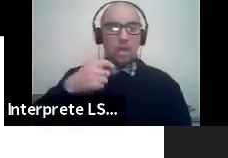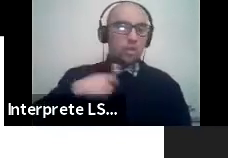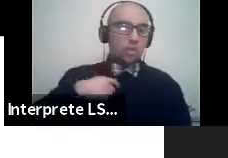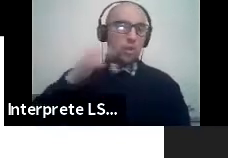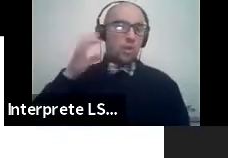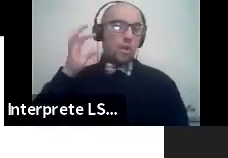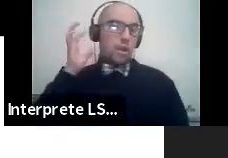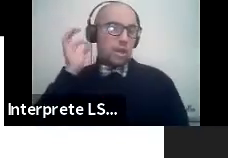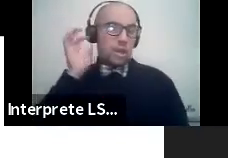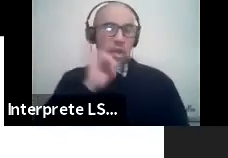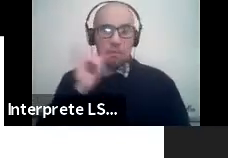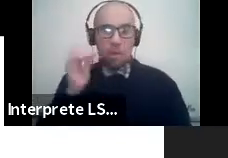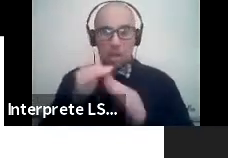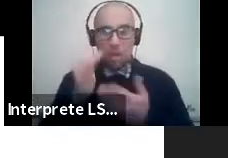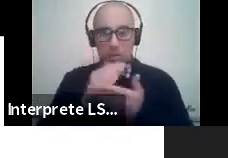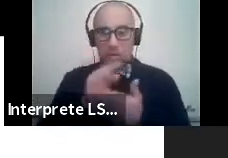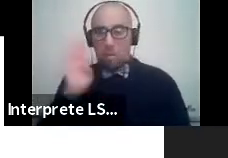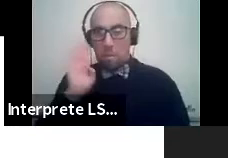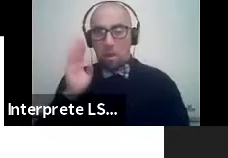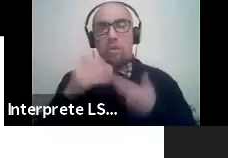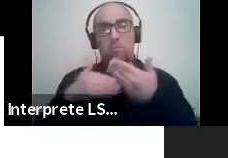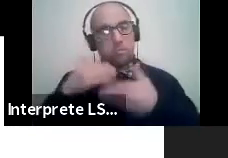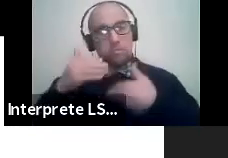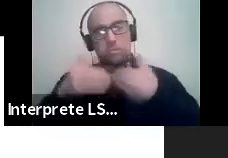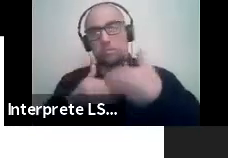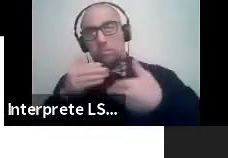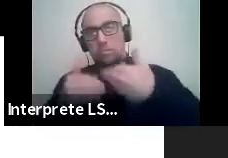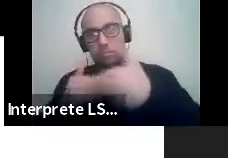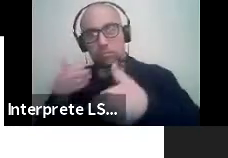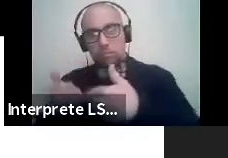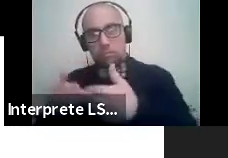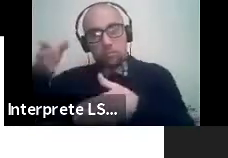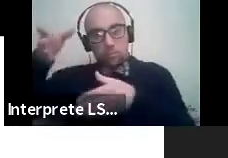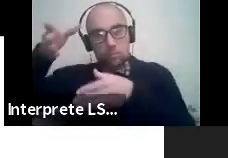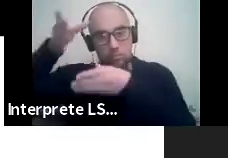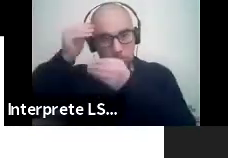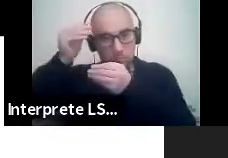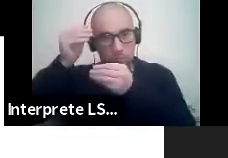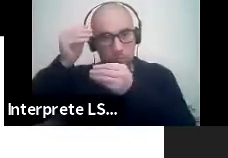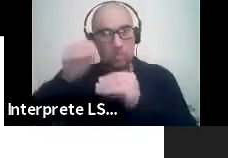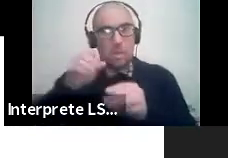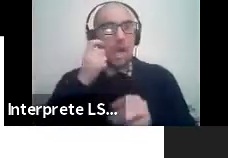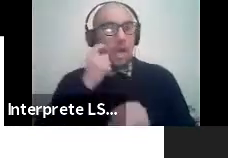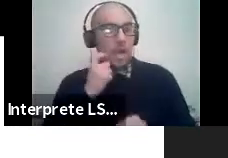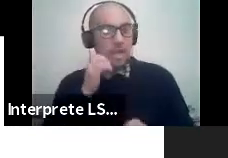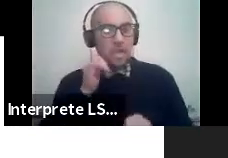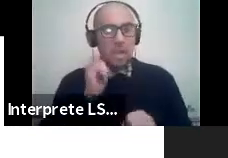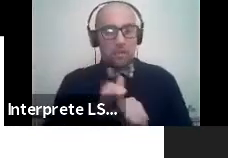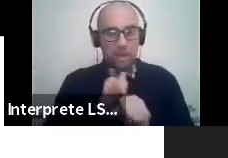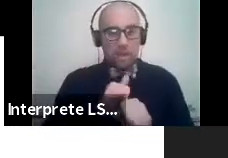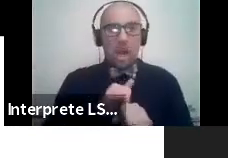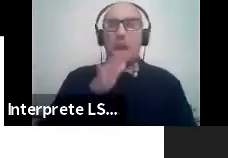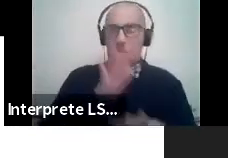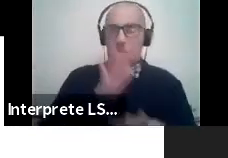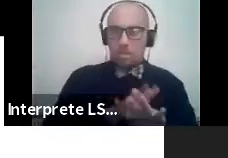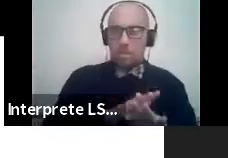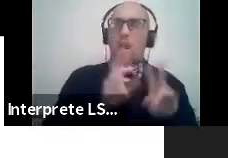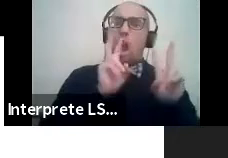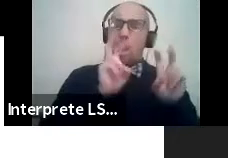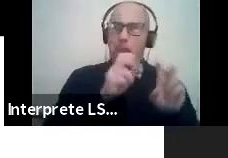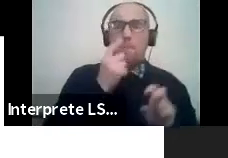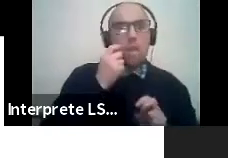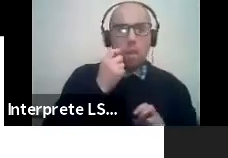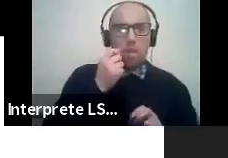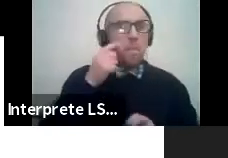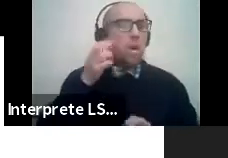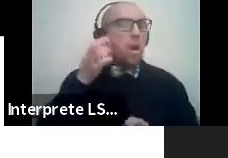educación básica, adquirir, ¿no es cierto?, este estereotipo de que la matemática no es para las niñas y luego para decir